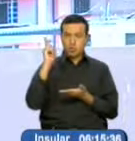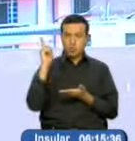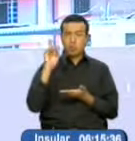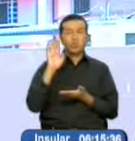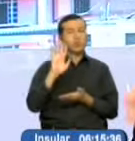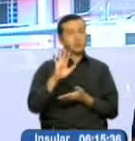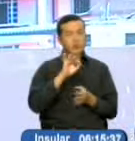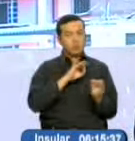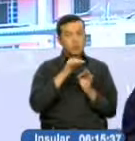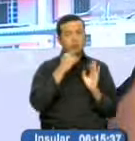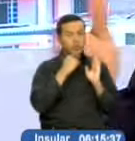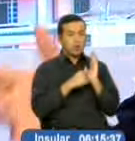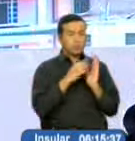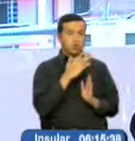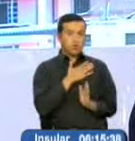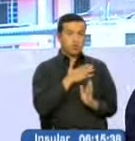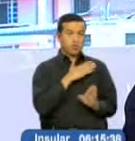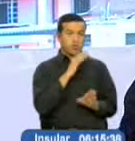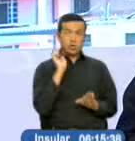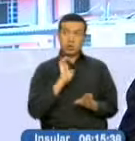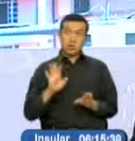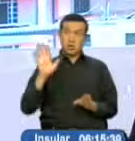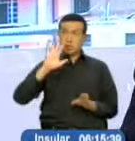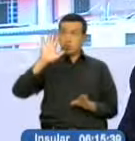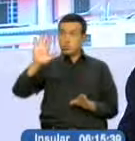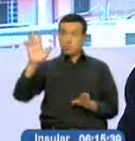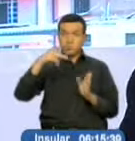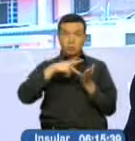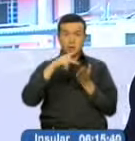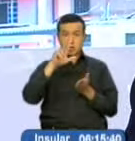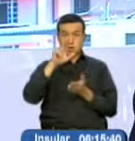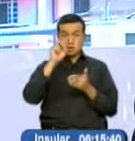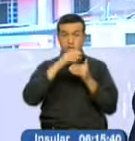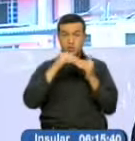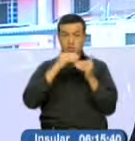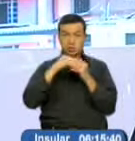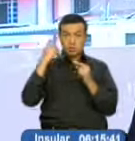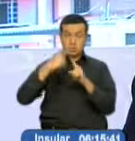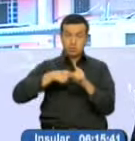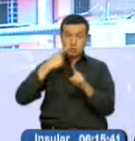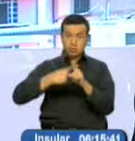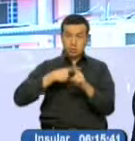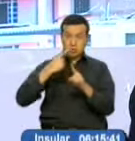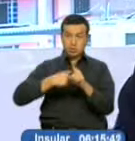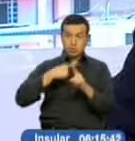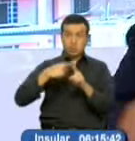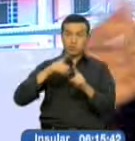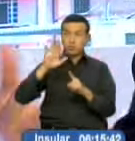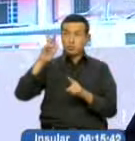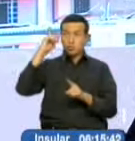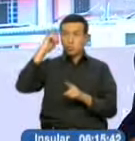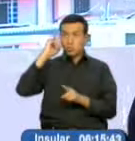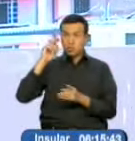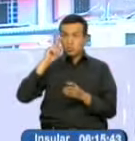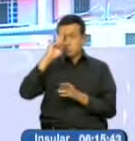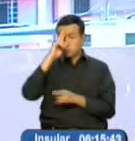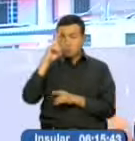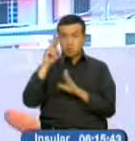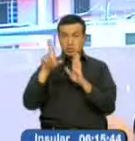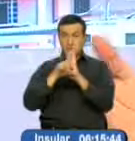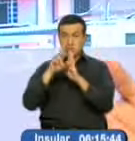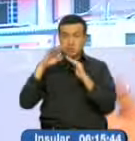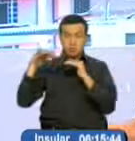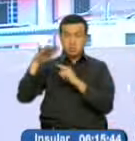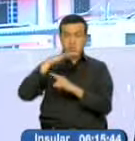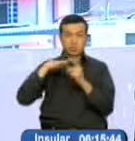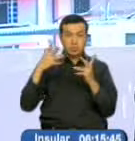insisto, si un productor en el extranjero paga $30 al mes, o es subsidiado por su gobierno, o no respeta normas ambientales,